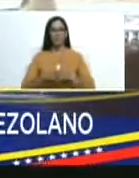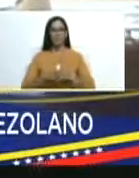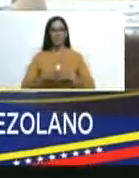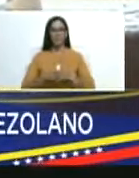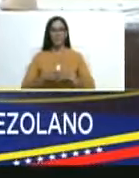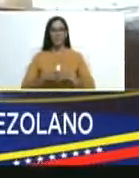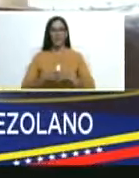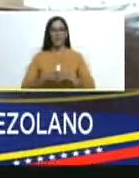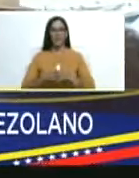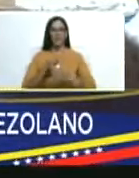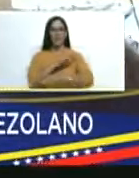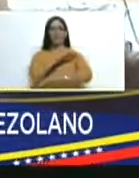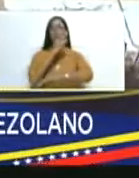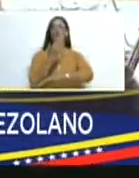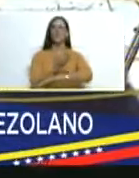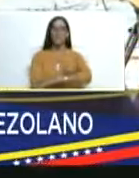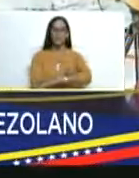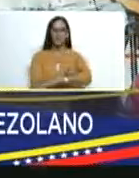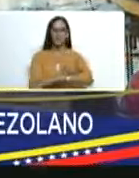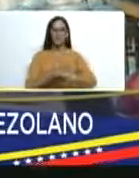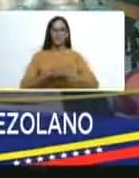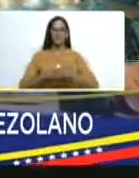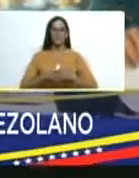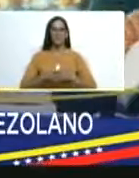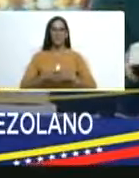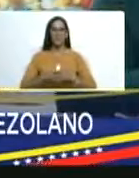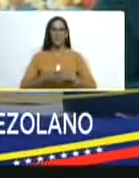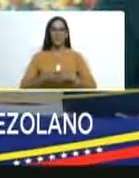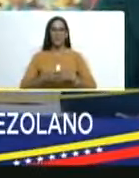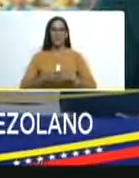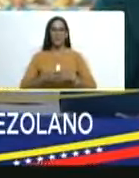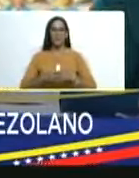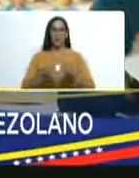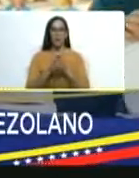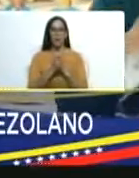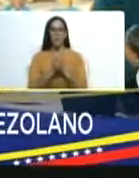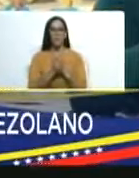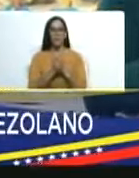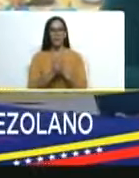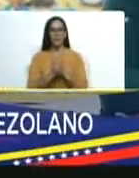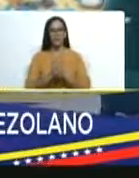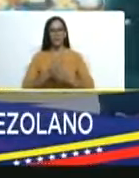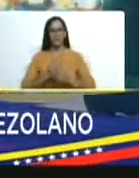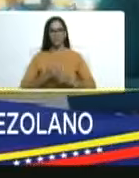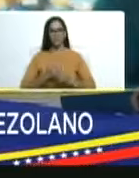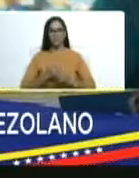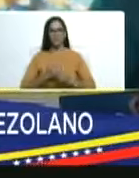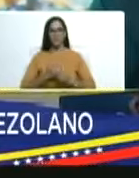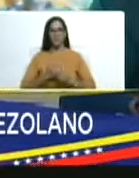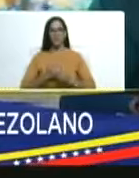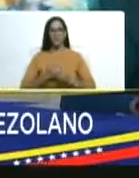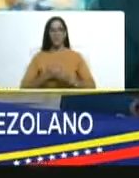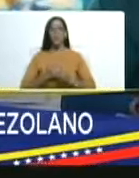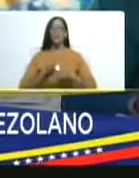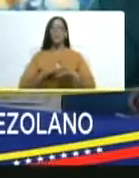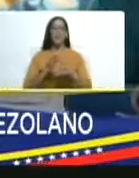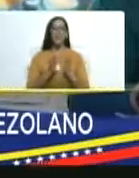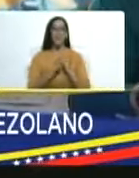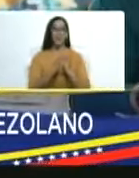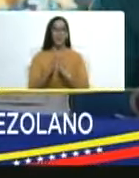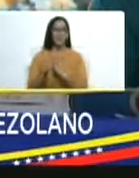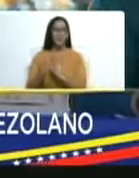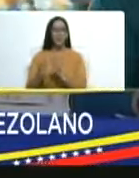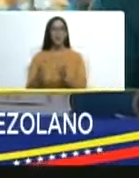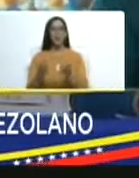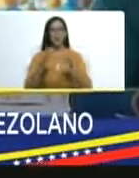en fortalecimiento de los compas. porque la organización es lo que determina